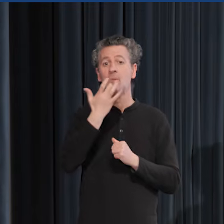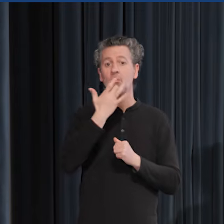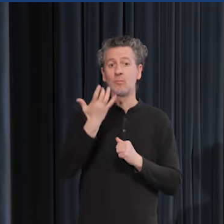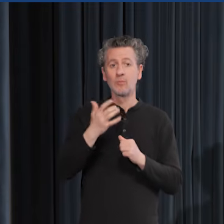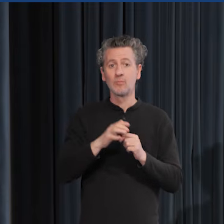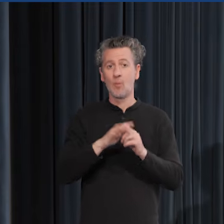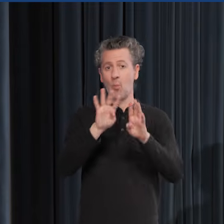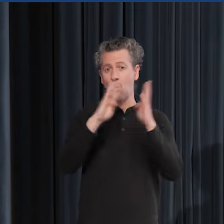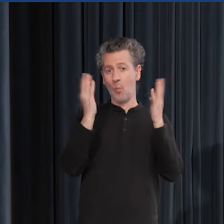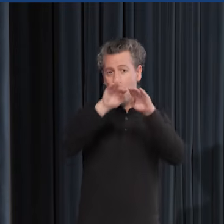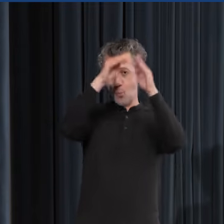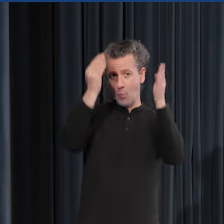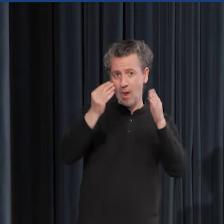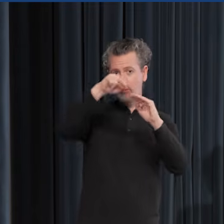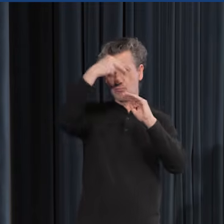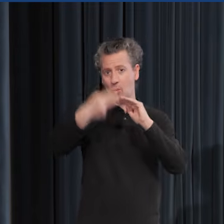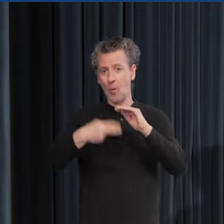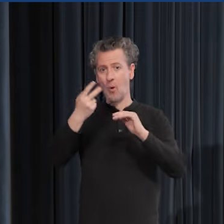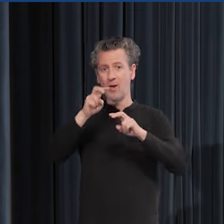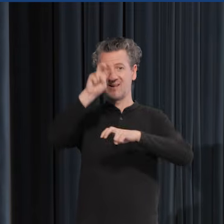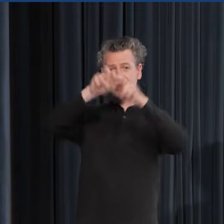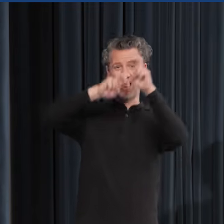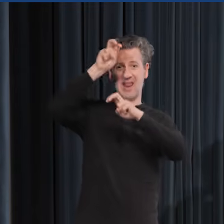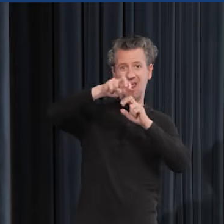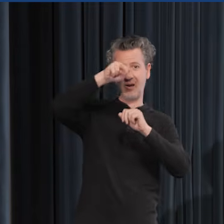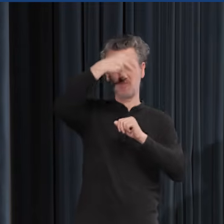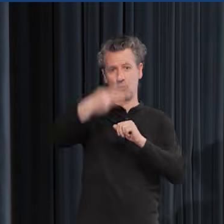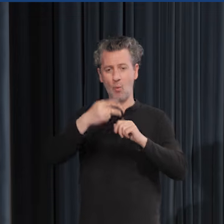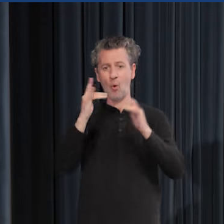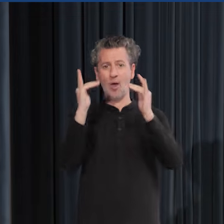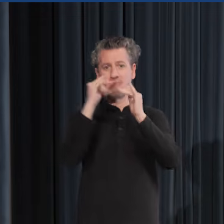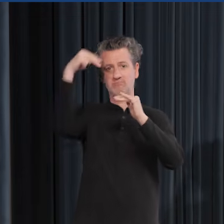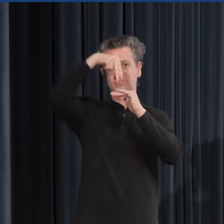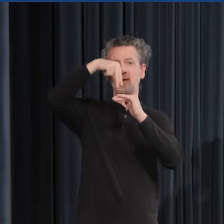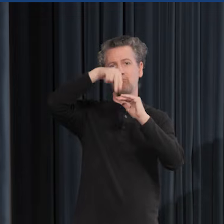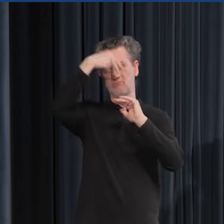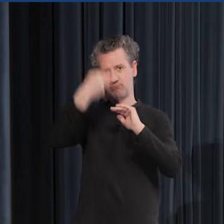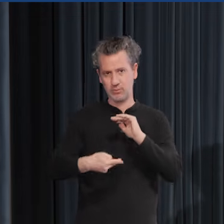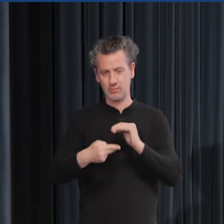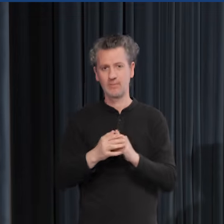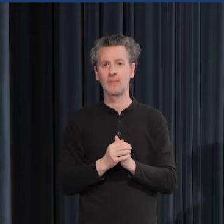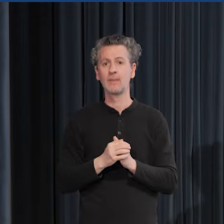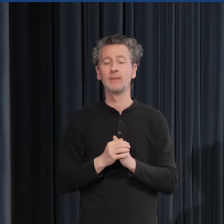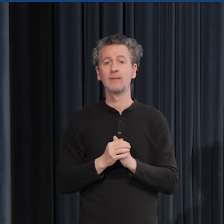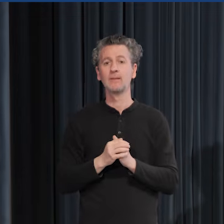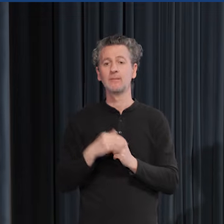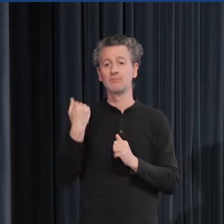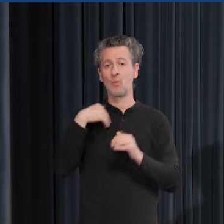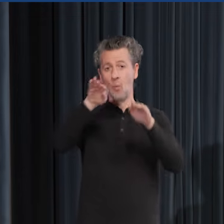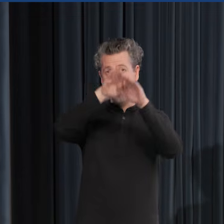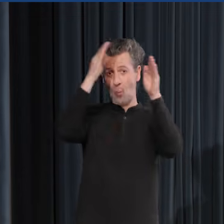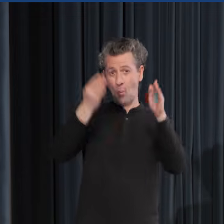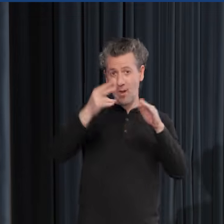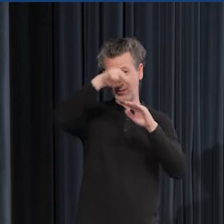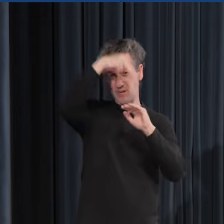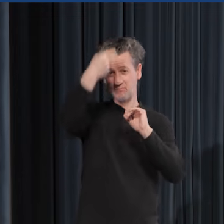caídas desde cubiertas, las caídas desde escaleras de mano o de andamios. En primer lugar, siempre van a estar las caídas de cubierta, que